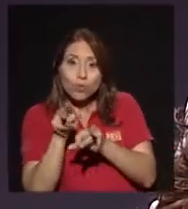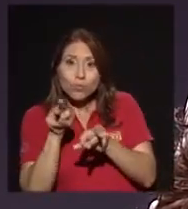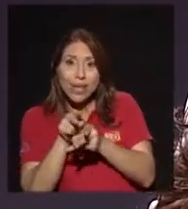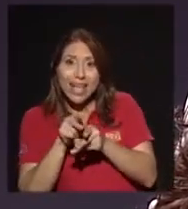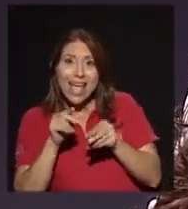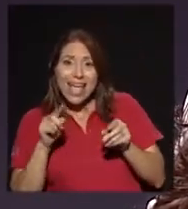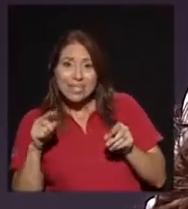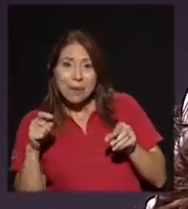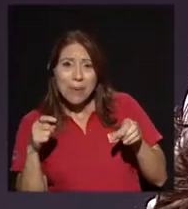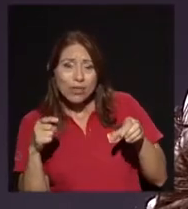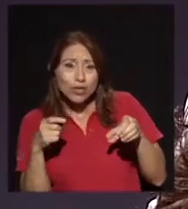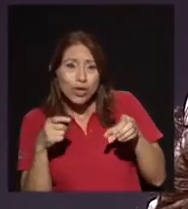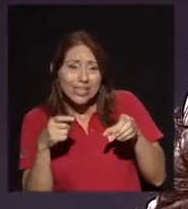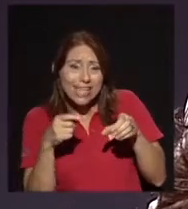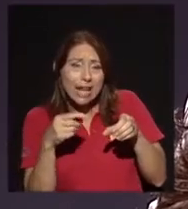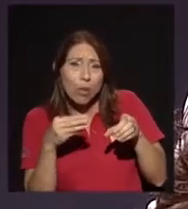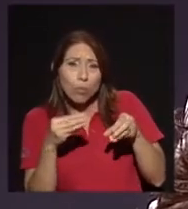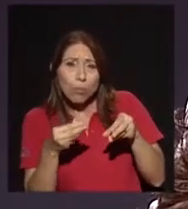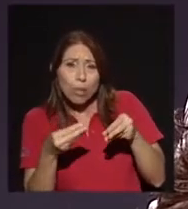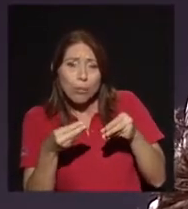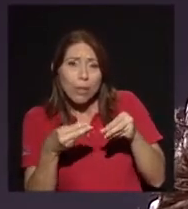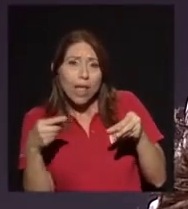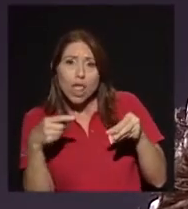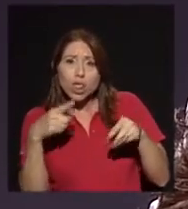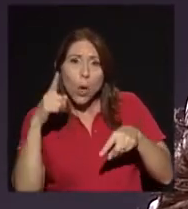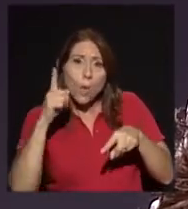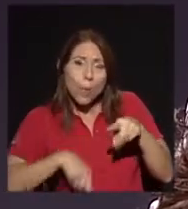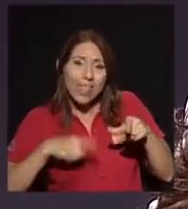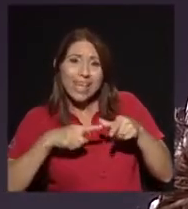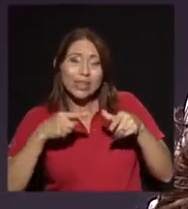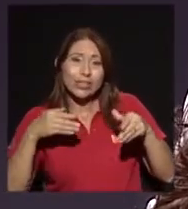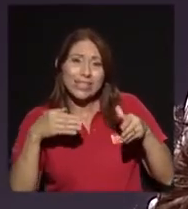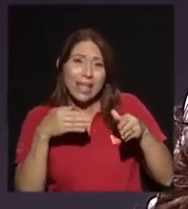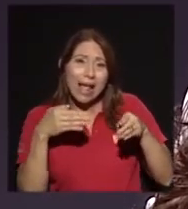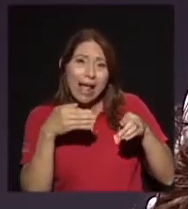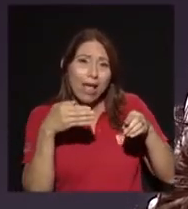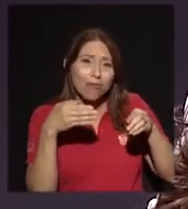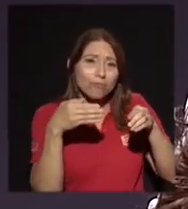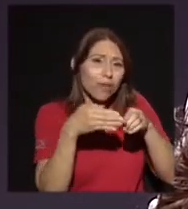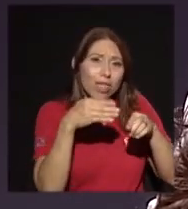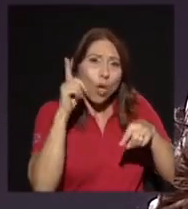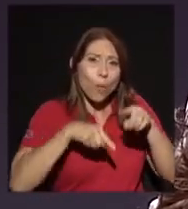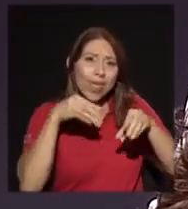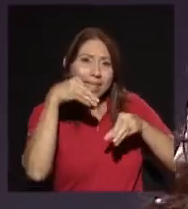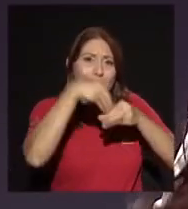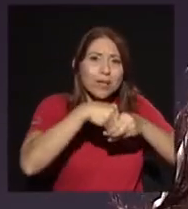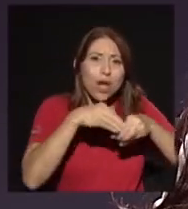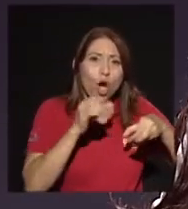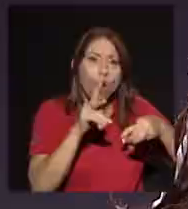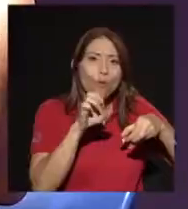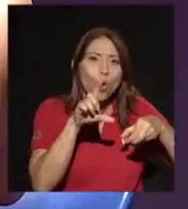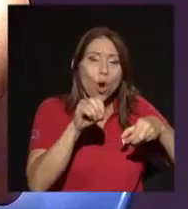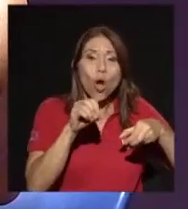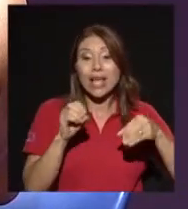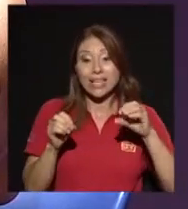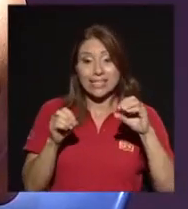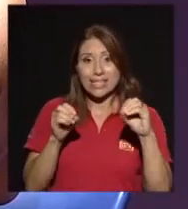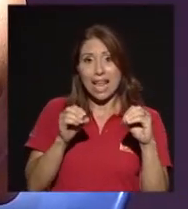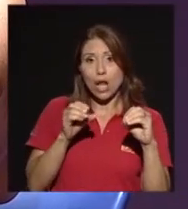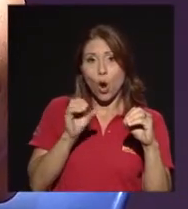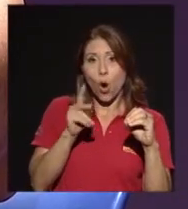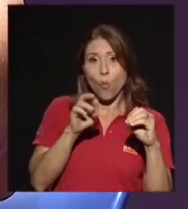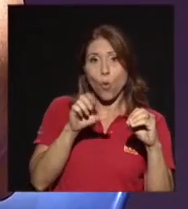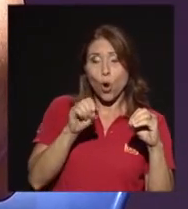ingresar, tienen mucha más dificultad y por lo tanto van a llegar un poquito más tarde y no van a encontrarse con el óvulo. si el óvulo y el espermatozoide no se